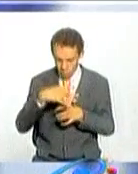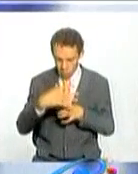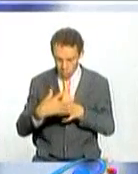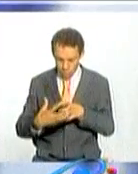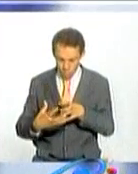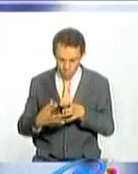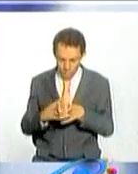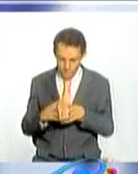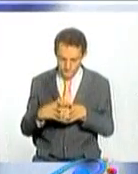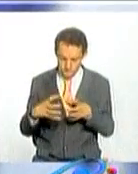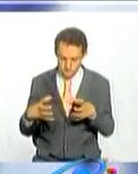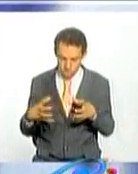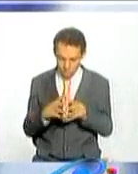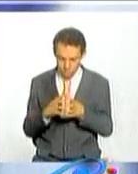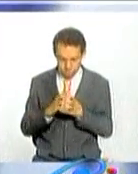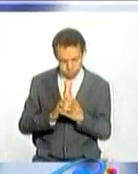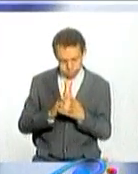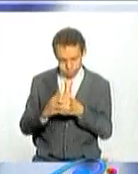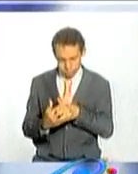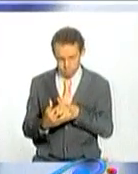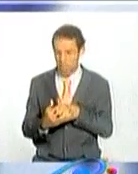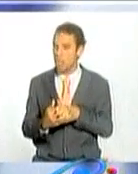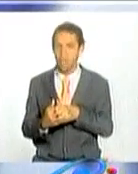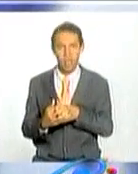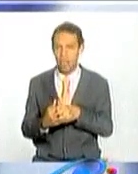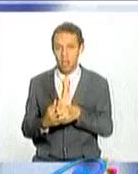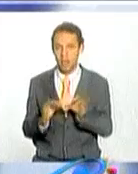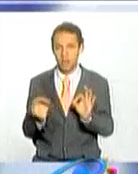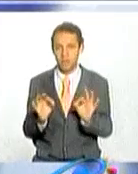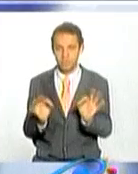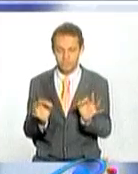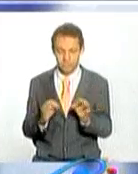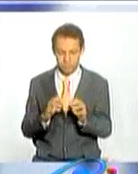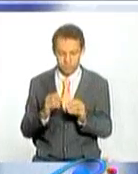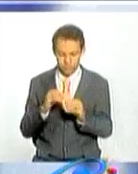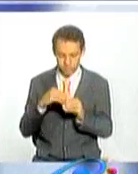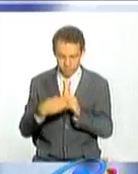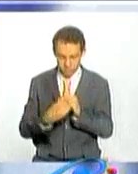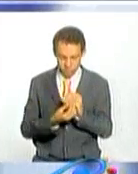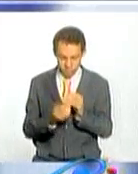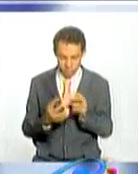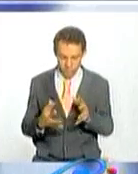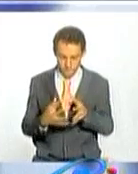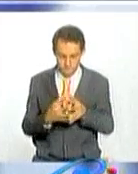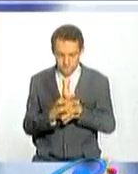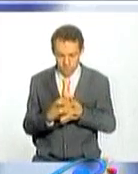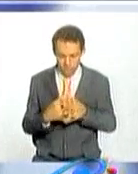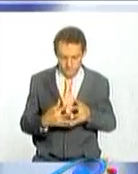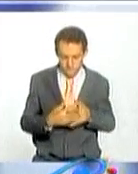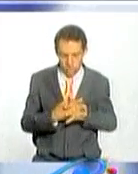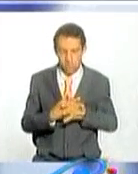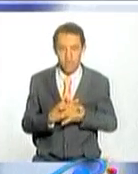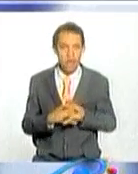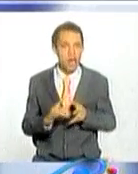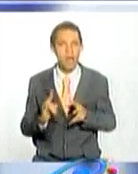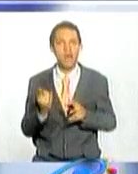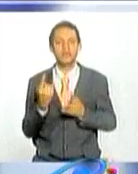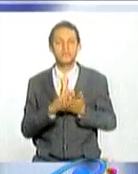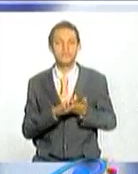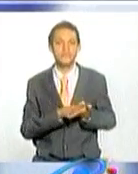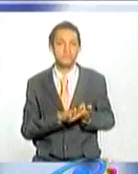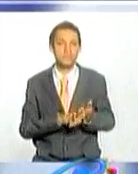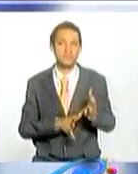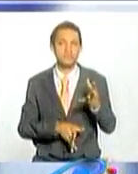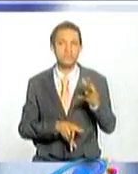estén engrosadas, que no haya ningún tipo de masa adosada, algún tipo de pólipo, que no haya